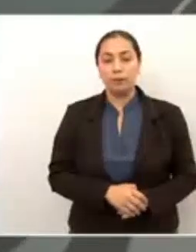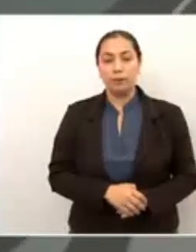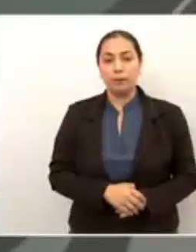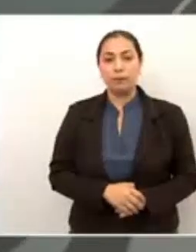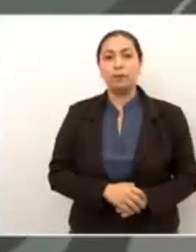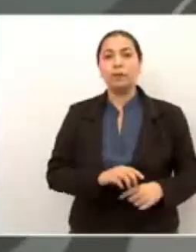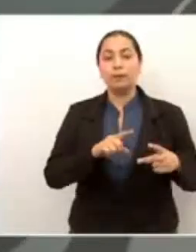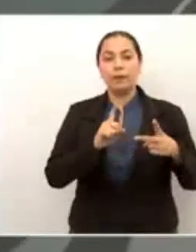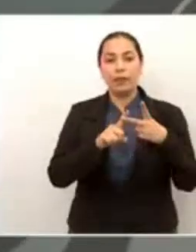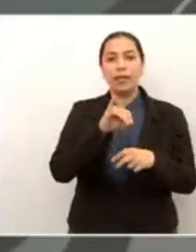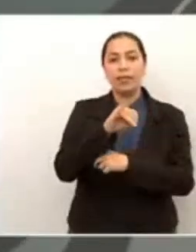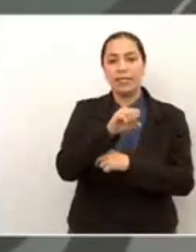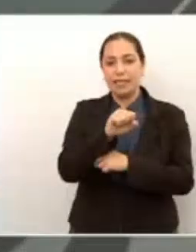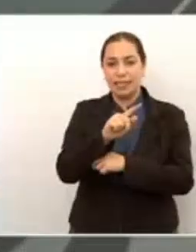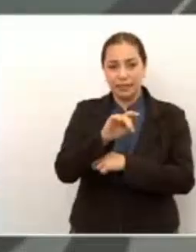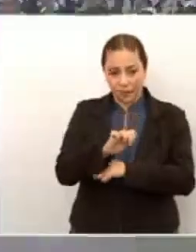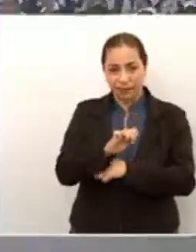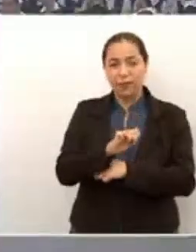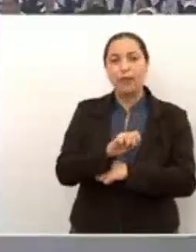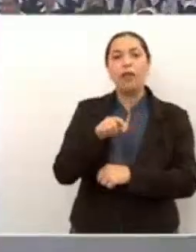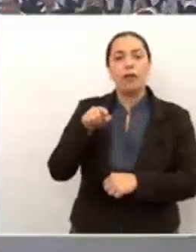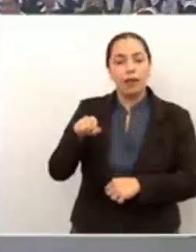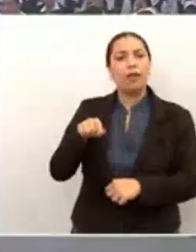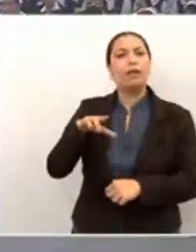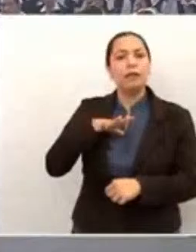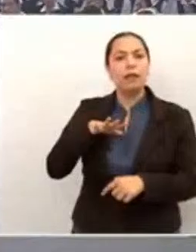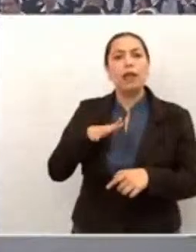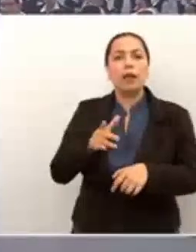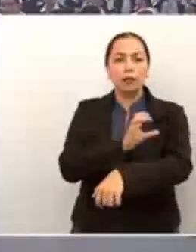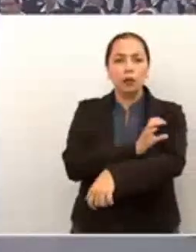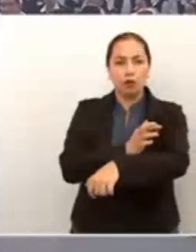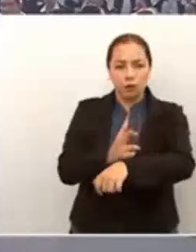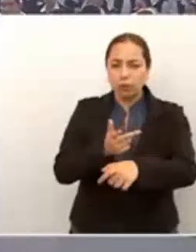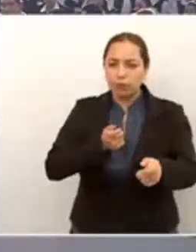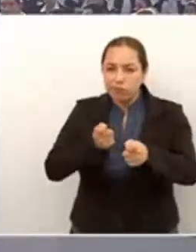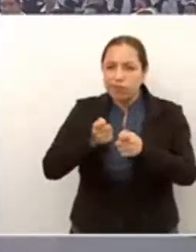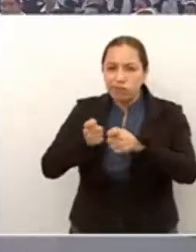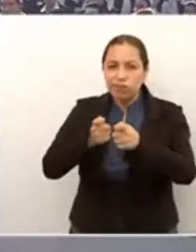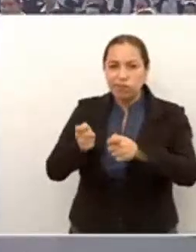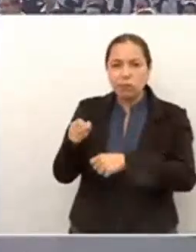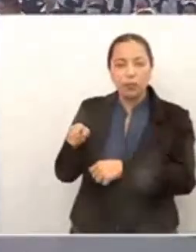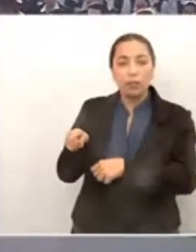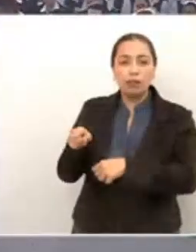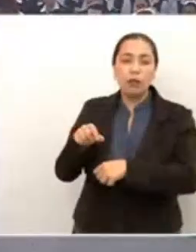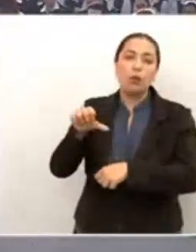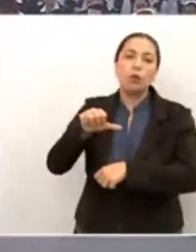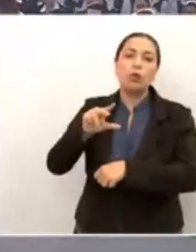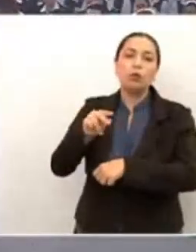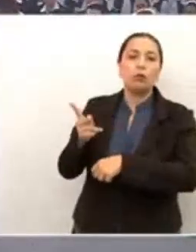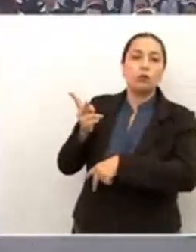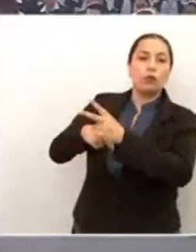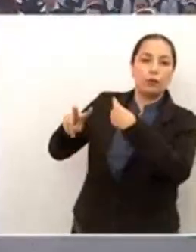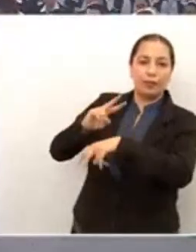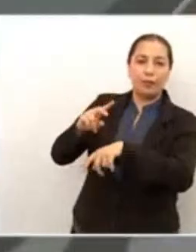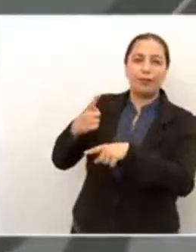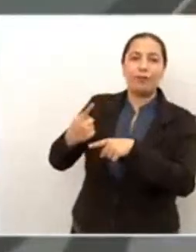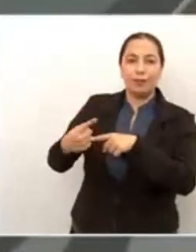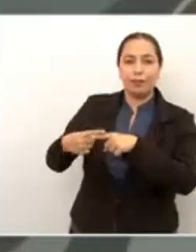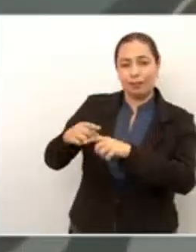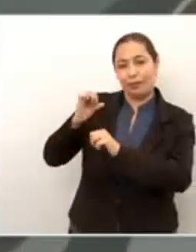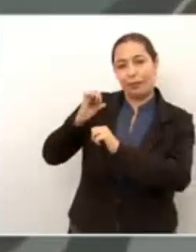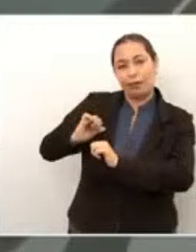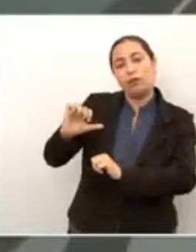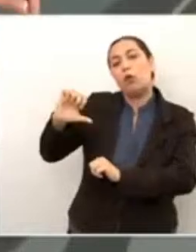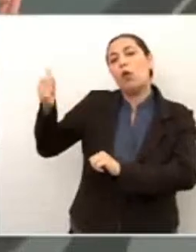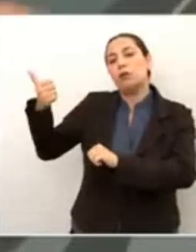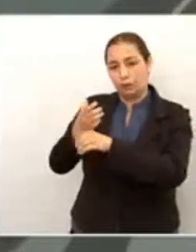El ISSSTE, que lleva la coordinación Martí Batres, hoy no está con nosotros, está haciendo otras labores. Y